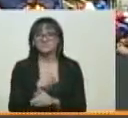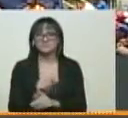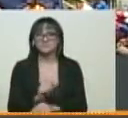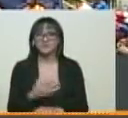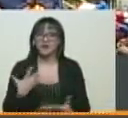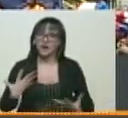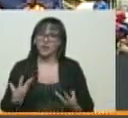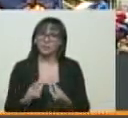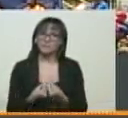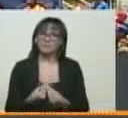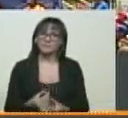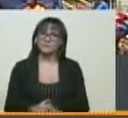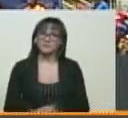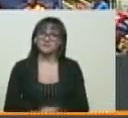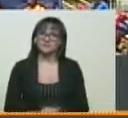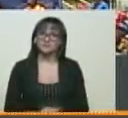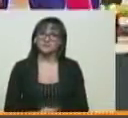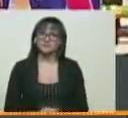Acompáñenme.